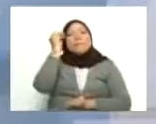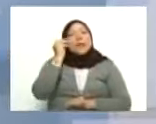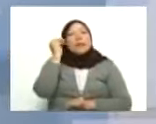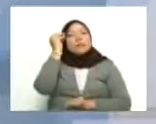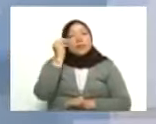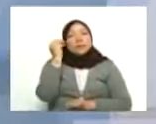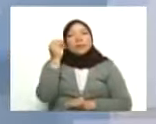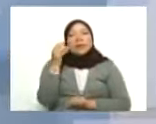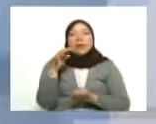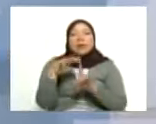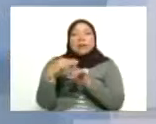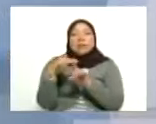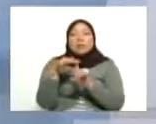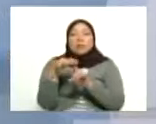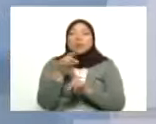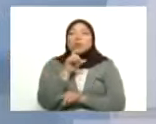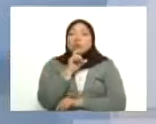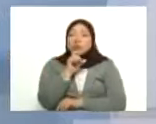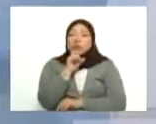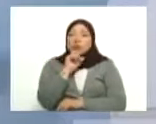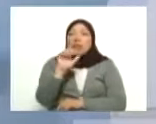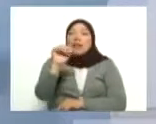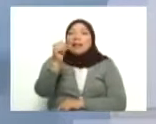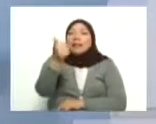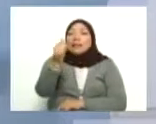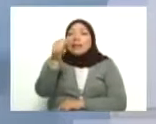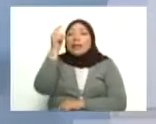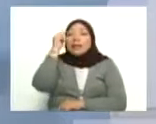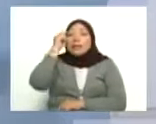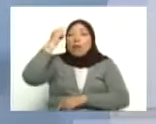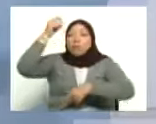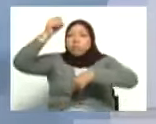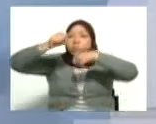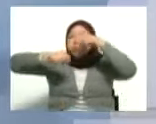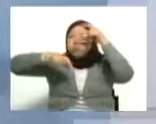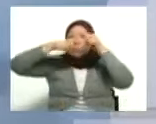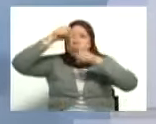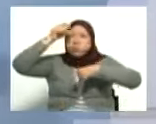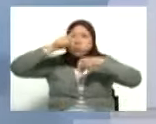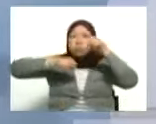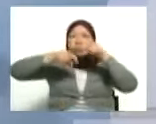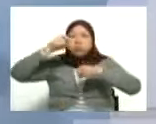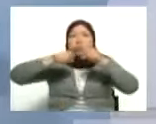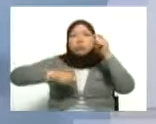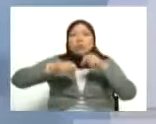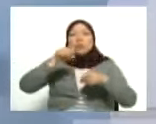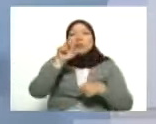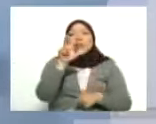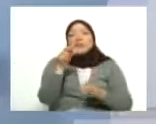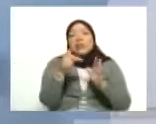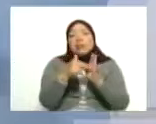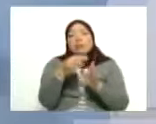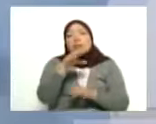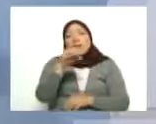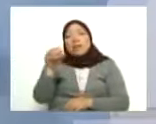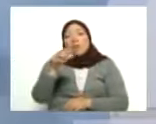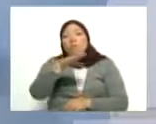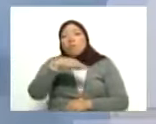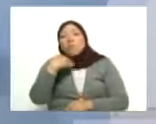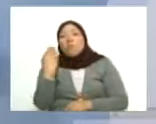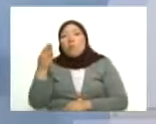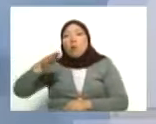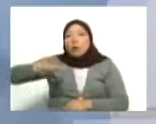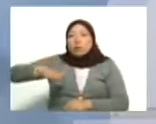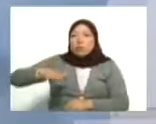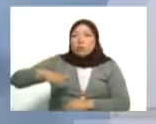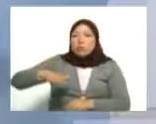vean la situación tan crítica. 10 días de bombardeo incesante, han matado a 3.500 personas. Le dijeron a la ONU, por